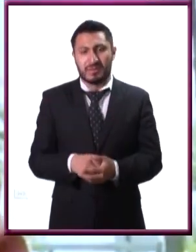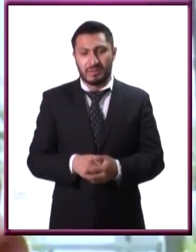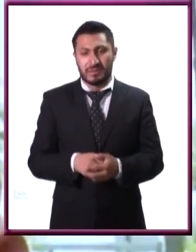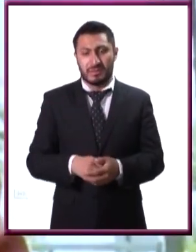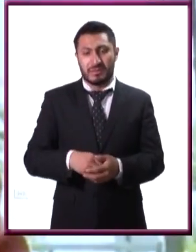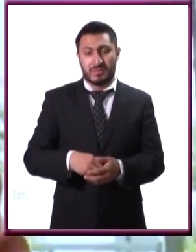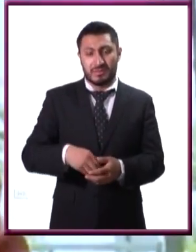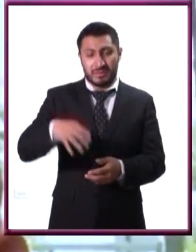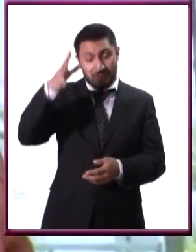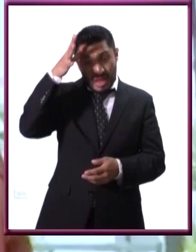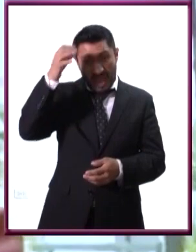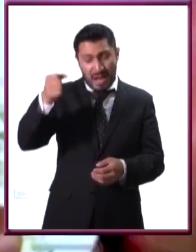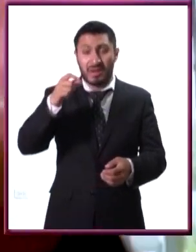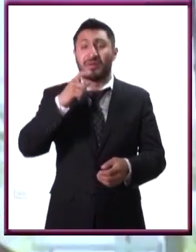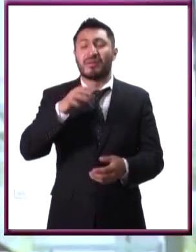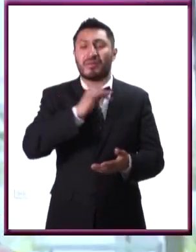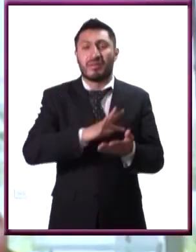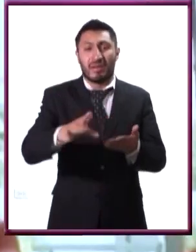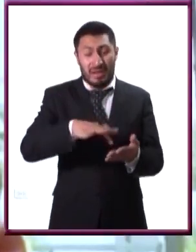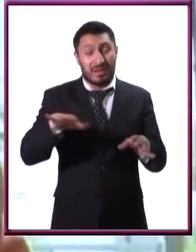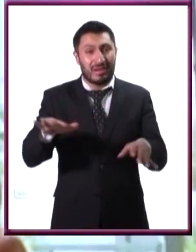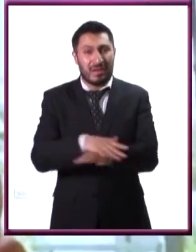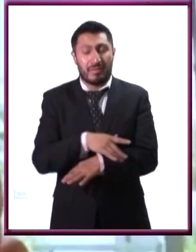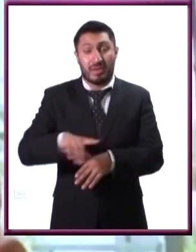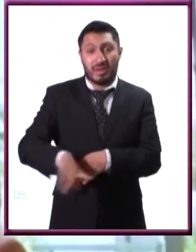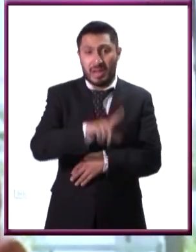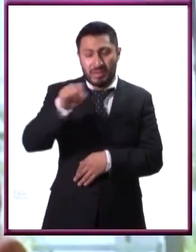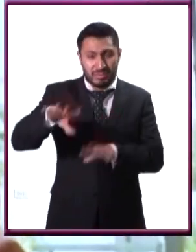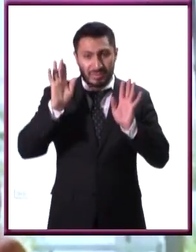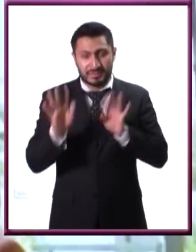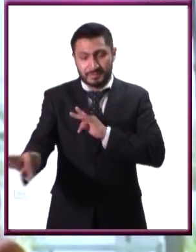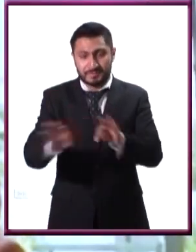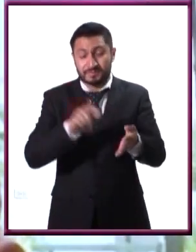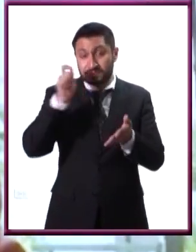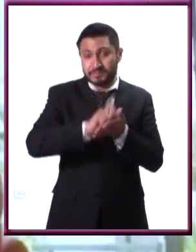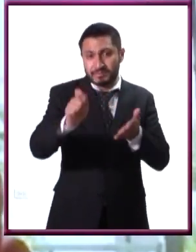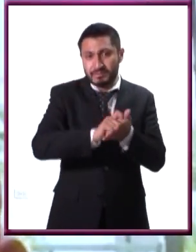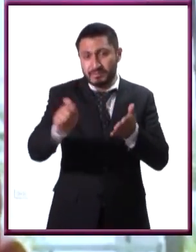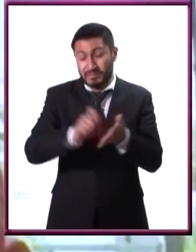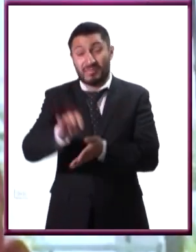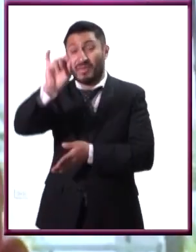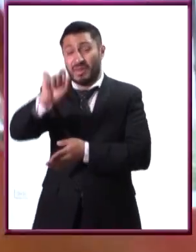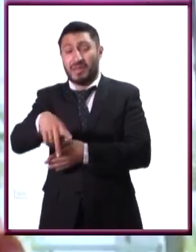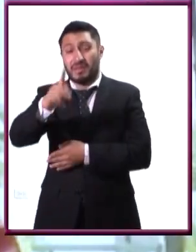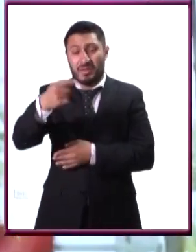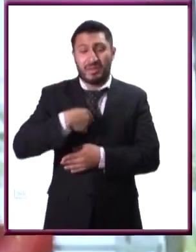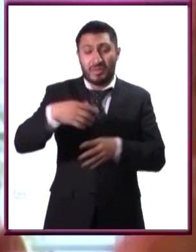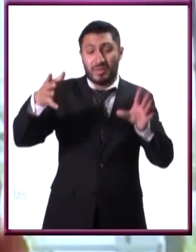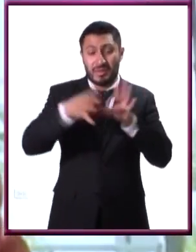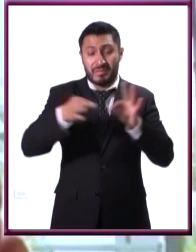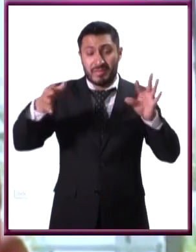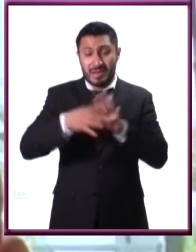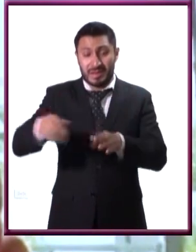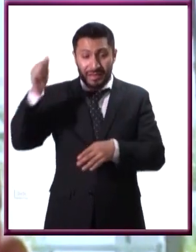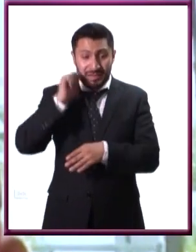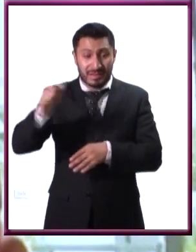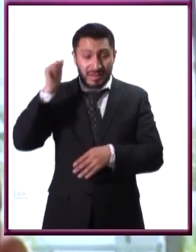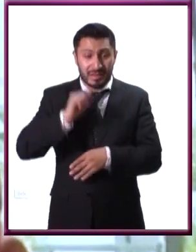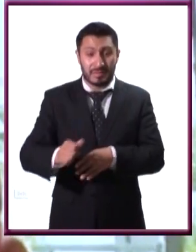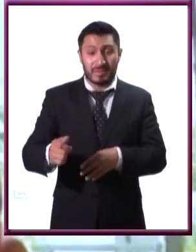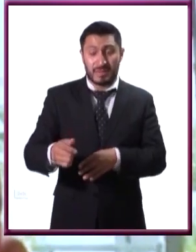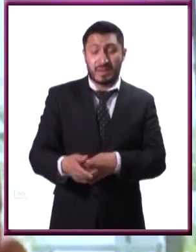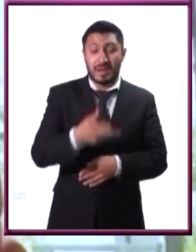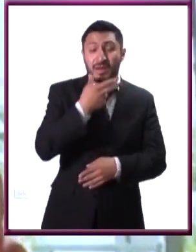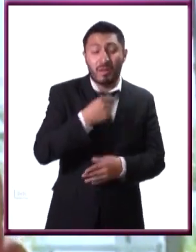radicalmente el concepto, ya desde la literatura misma, ya en el oficio de la escritura, por supuesto, pero sí debo aclarar que siempre